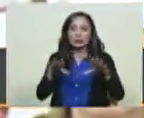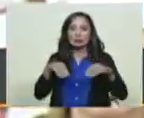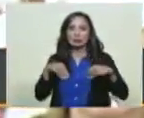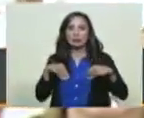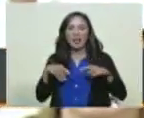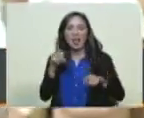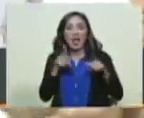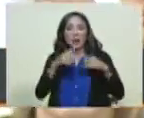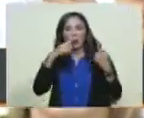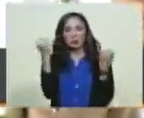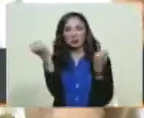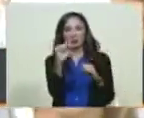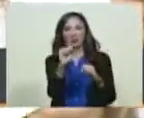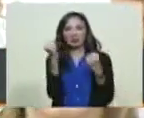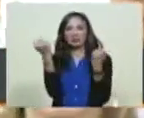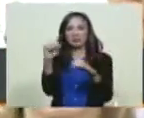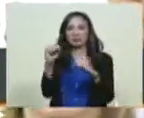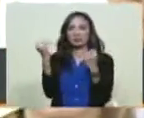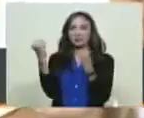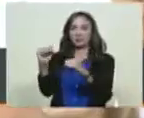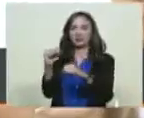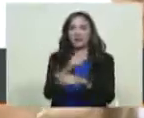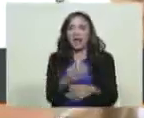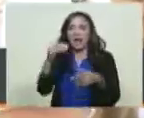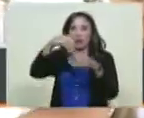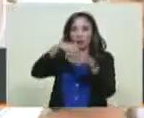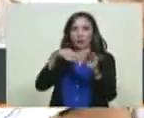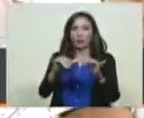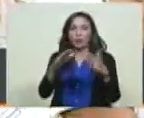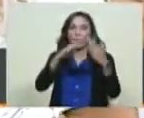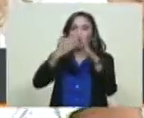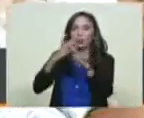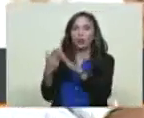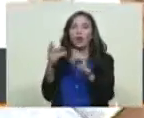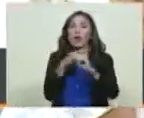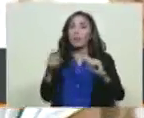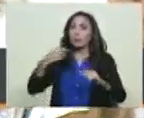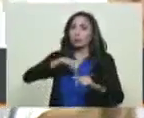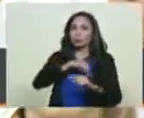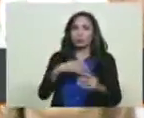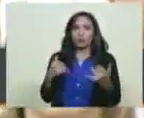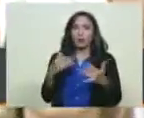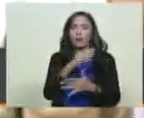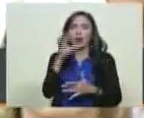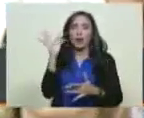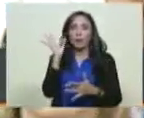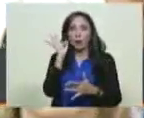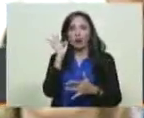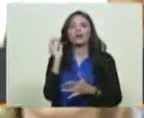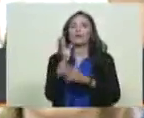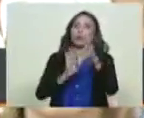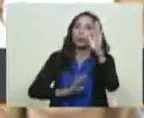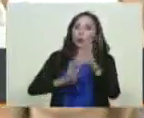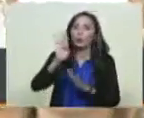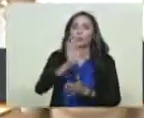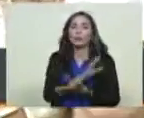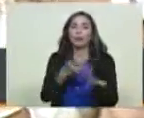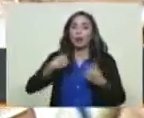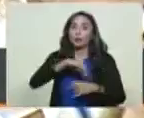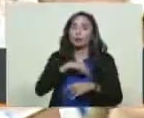tomadas en cuenta dentro de ese pib pero somos las mujeres las que garantizamos la reproducción del capital